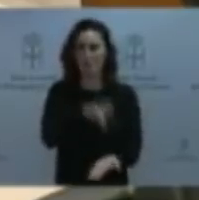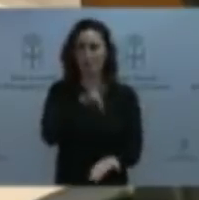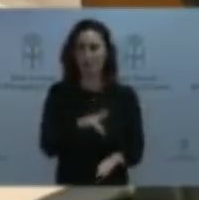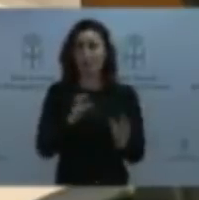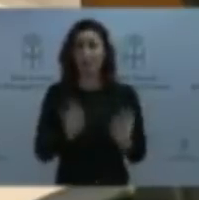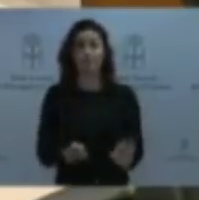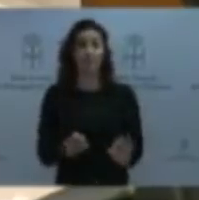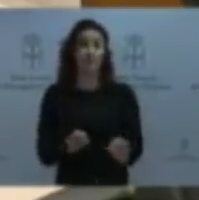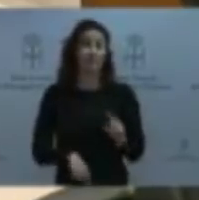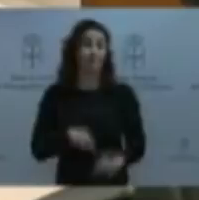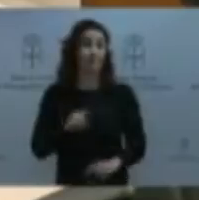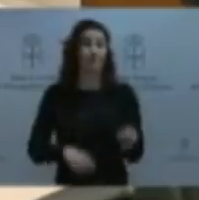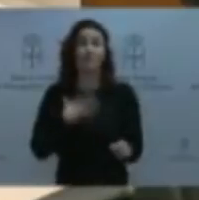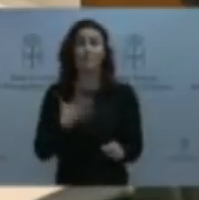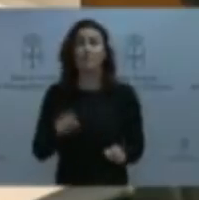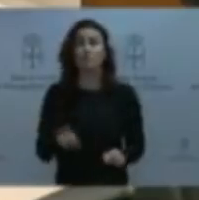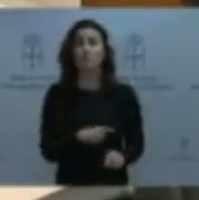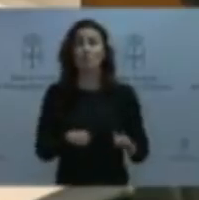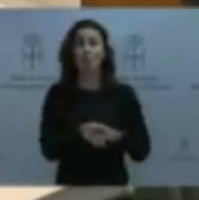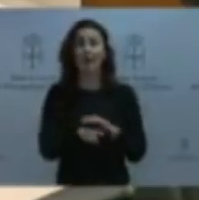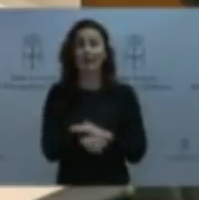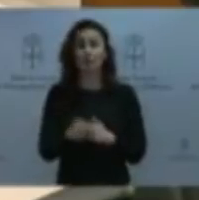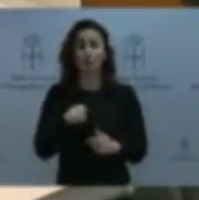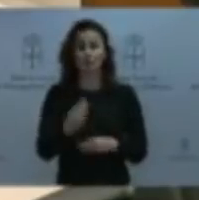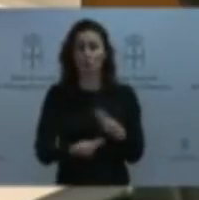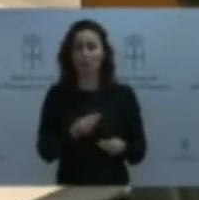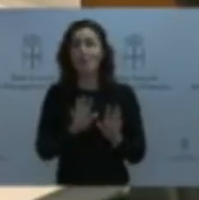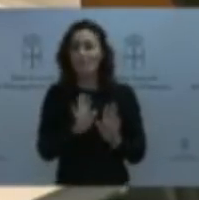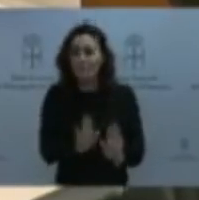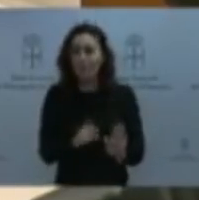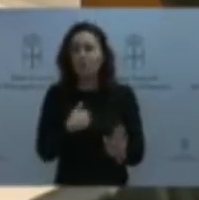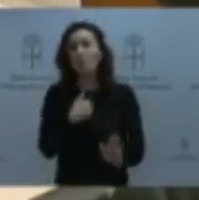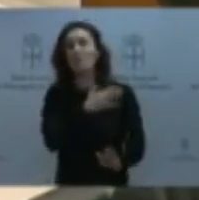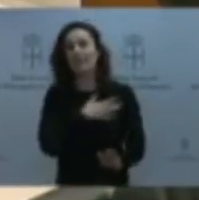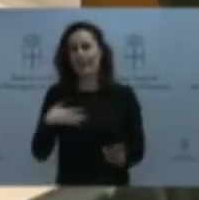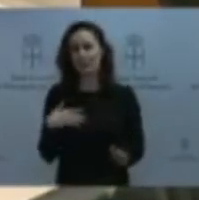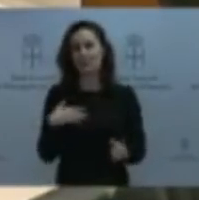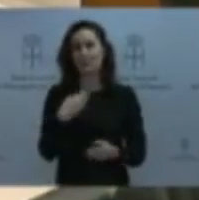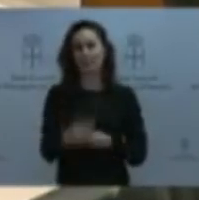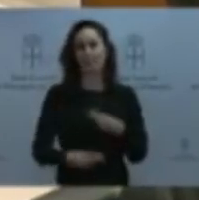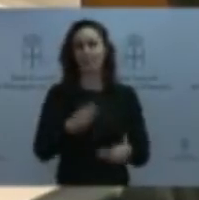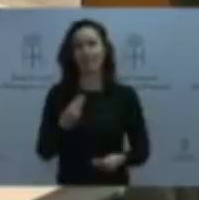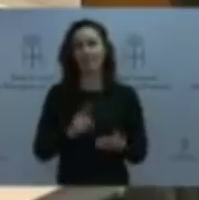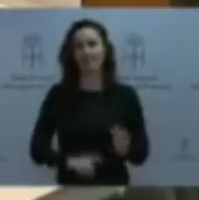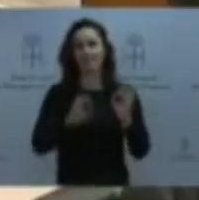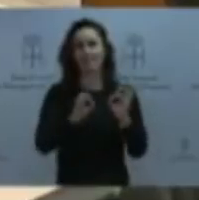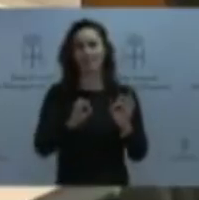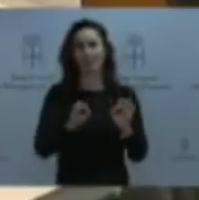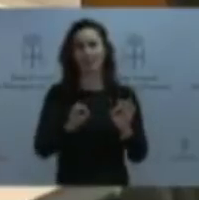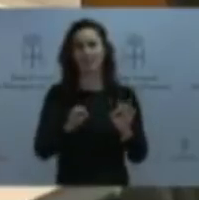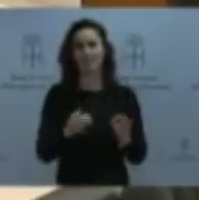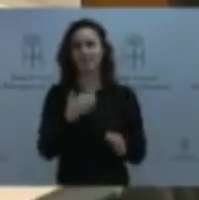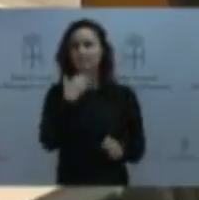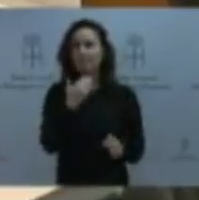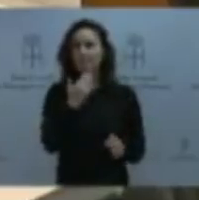gestiones pertinentes. No obstante, también le quiero hacer una especial referencia a la primera parte de su intervención